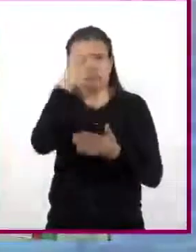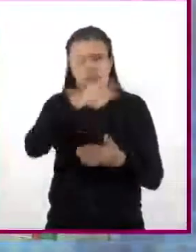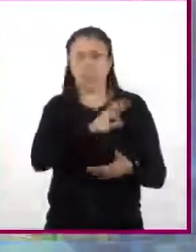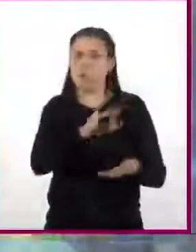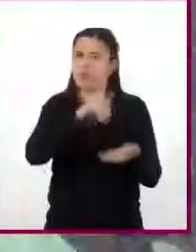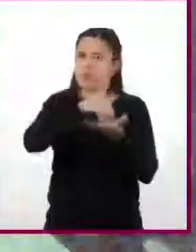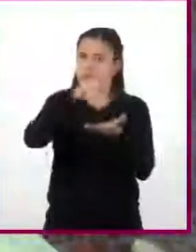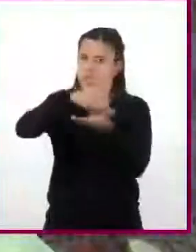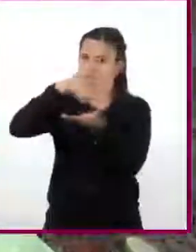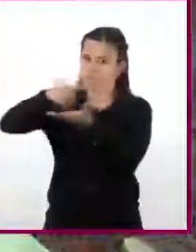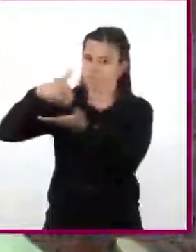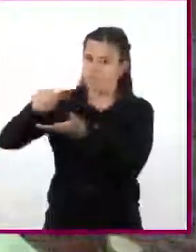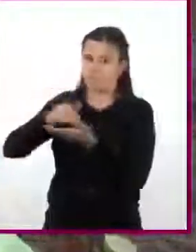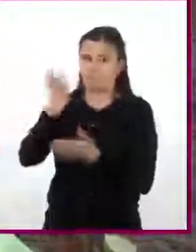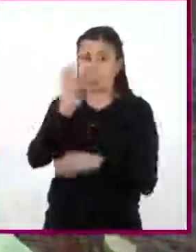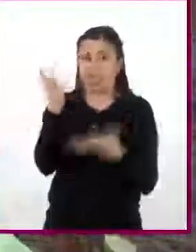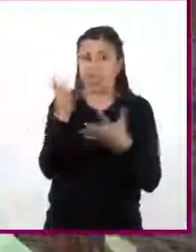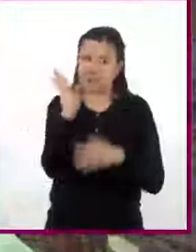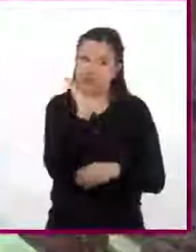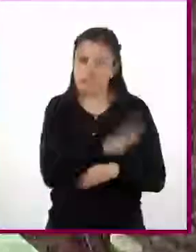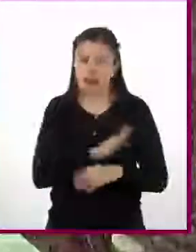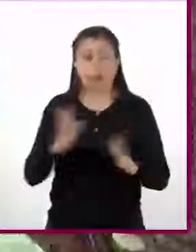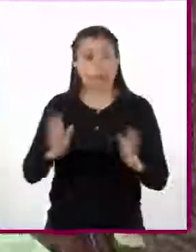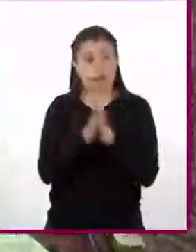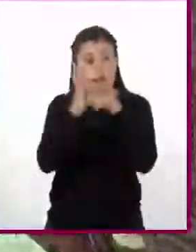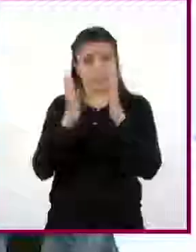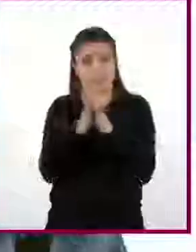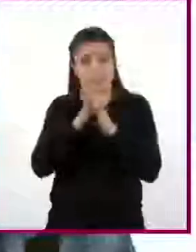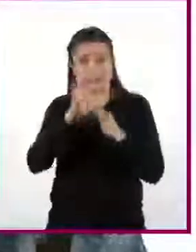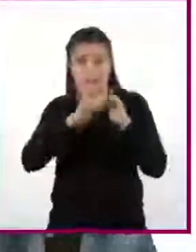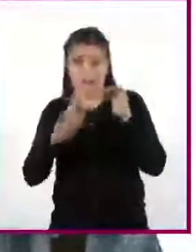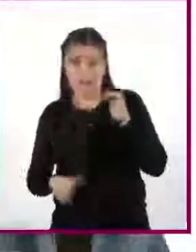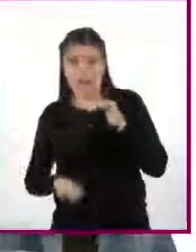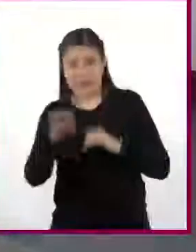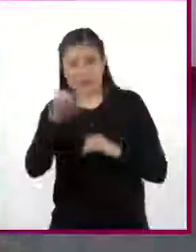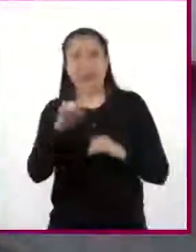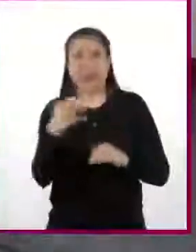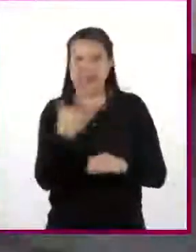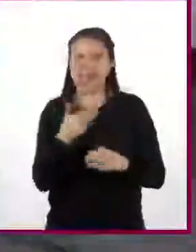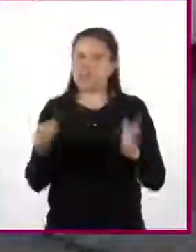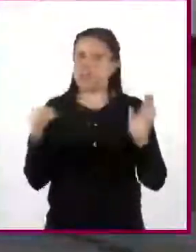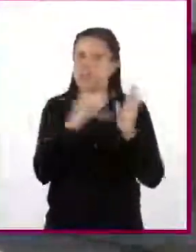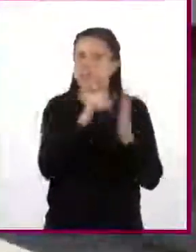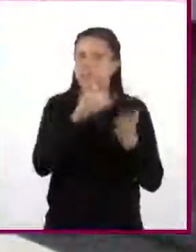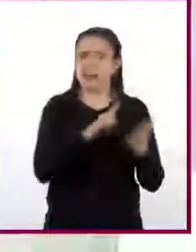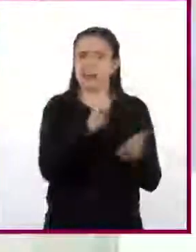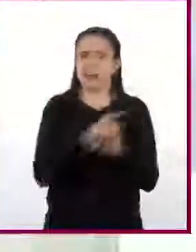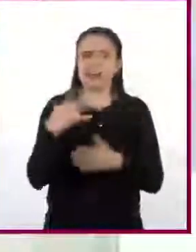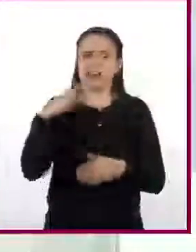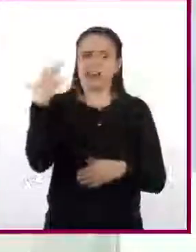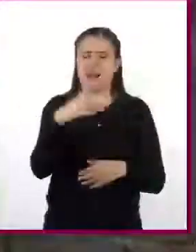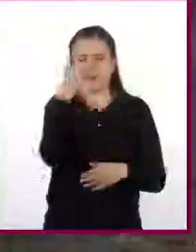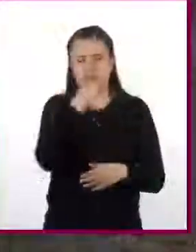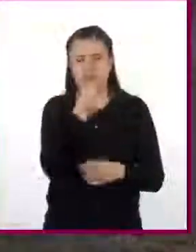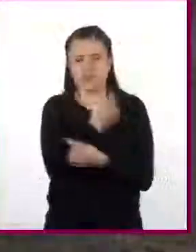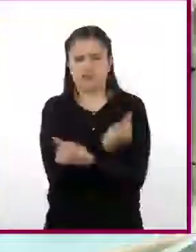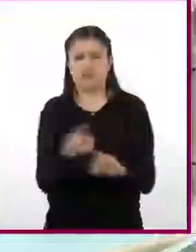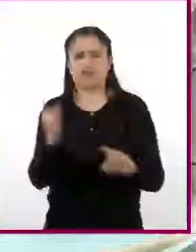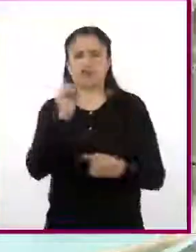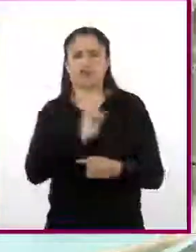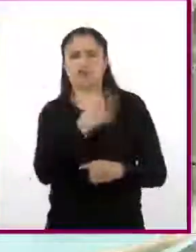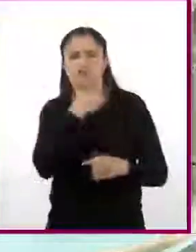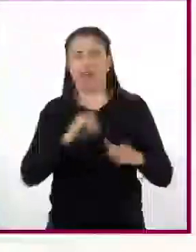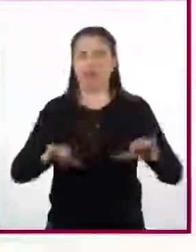México. En México, la participación de menores de edad está contemplada en la Ley General de los Derechos de Niñas, Niños